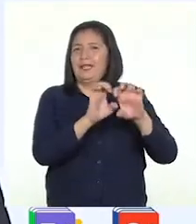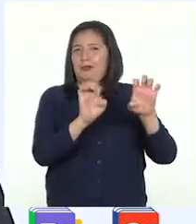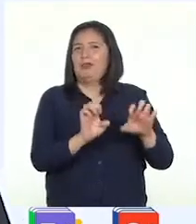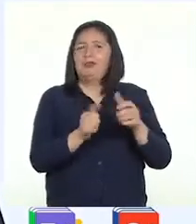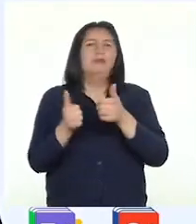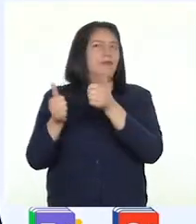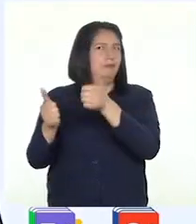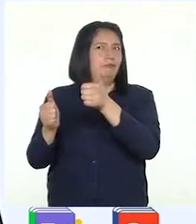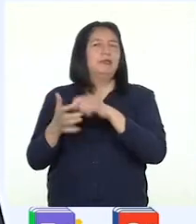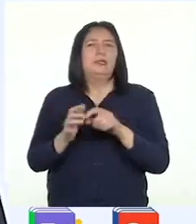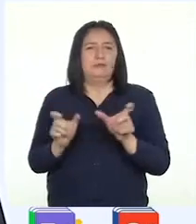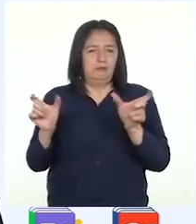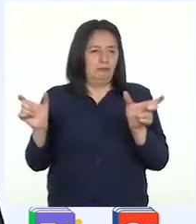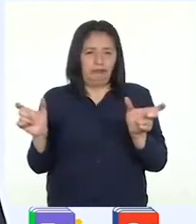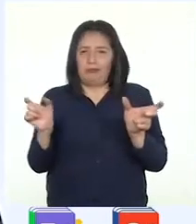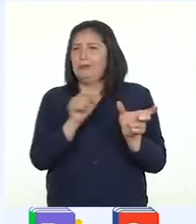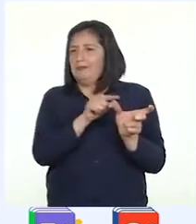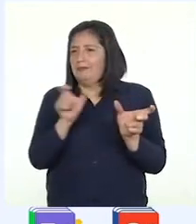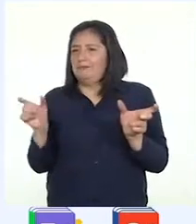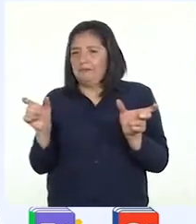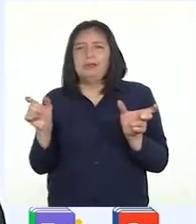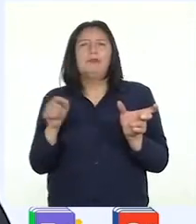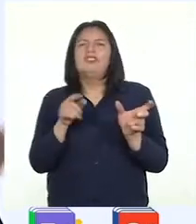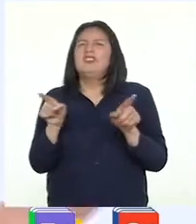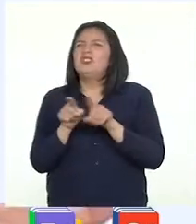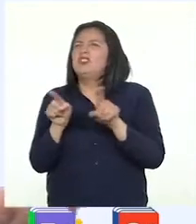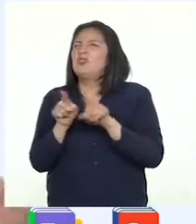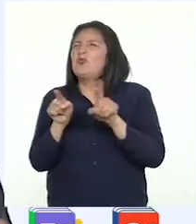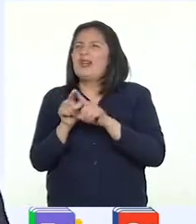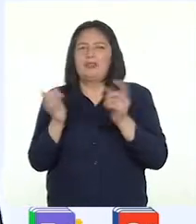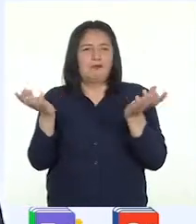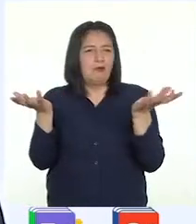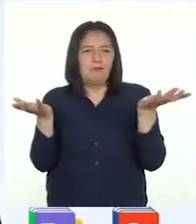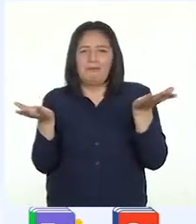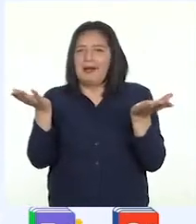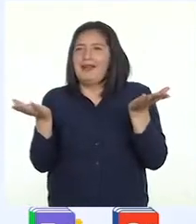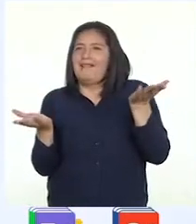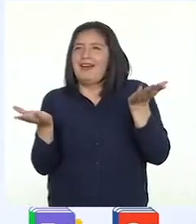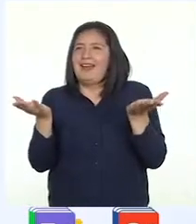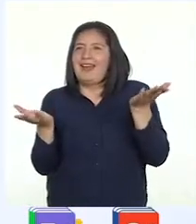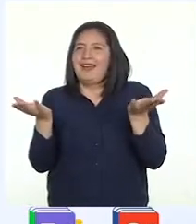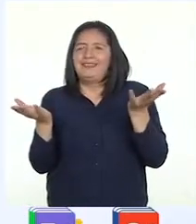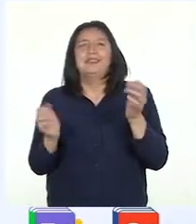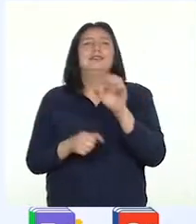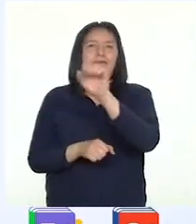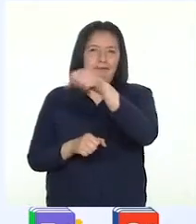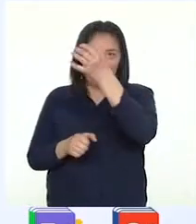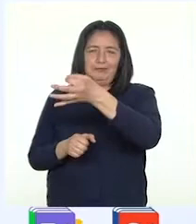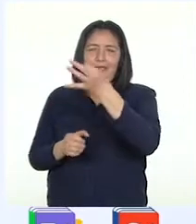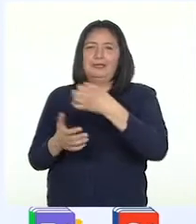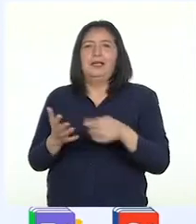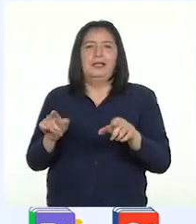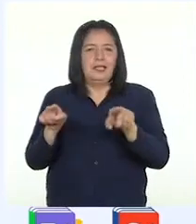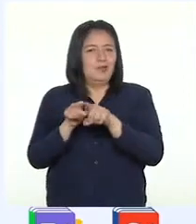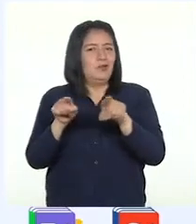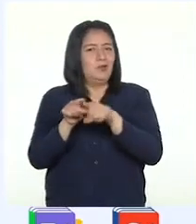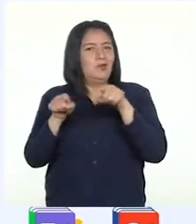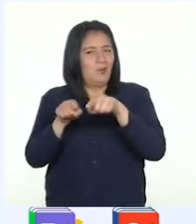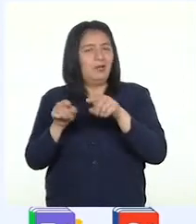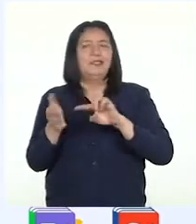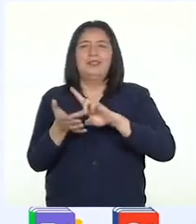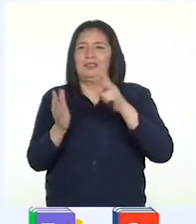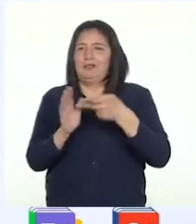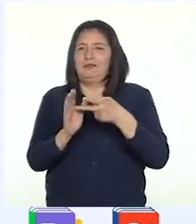Bien, los miembros de la ecuación son como los platillos de la balanza. Cierto, y el signo de igual indica